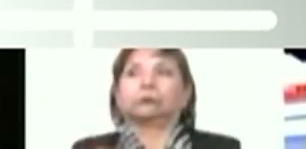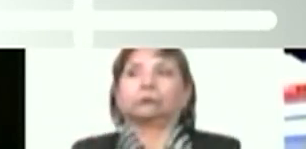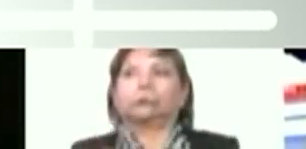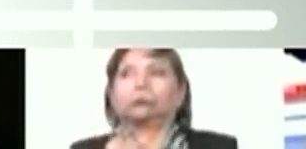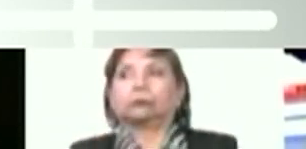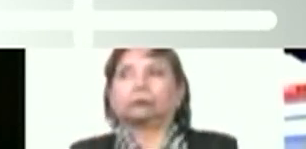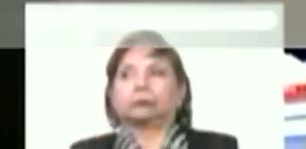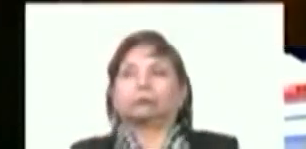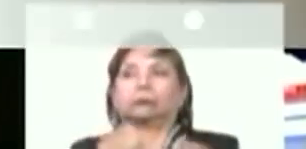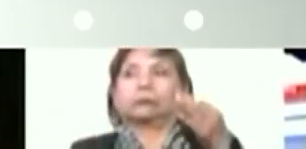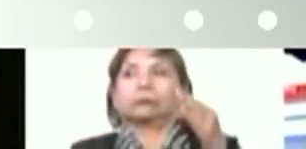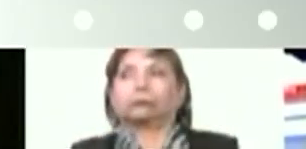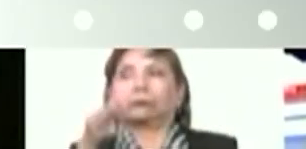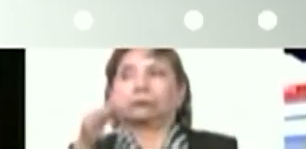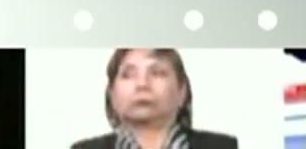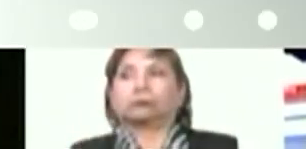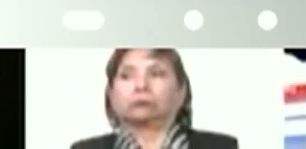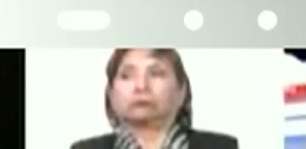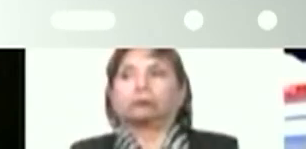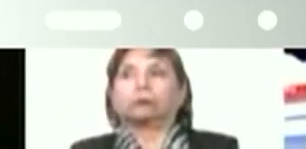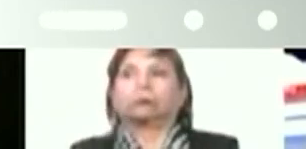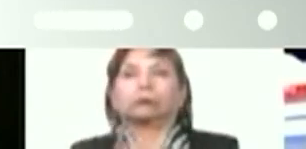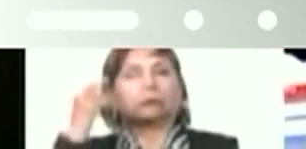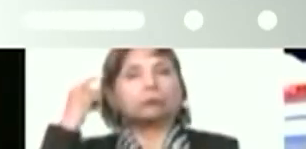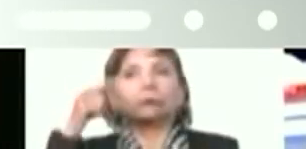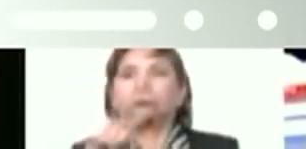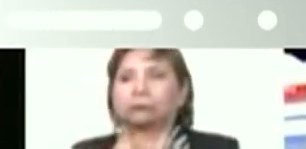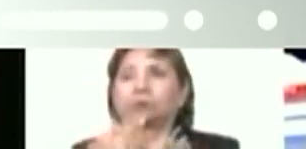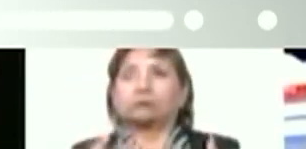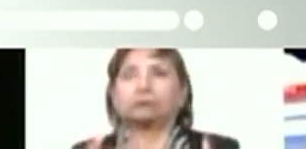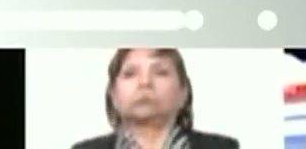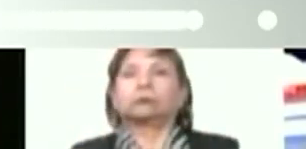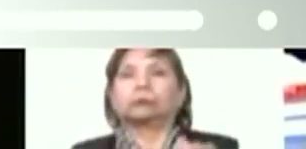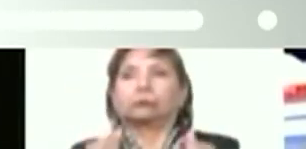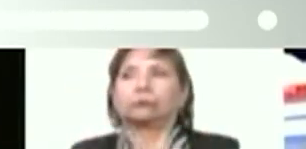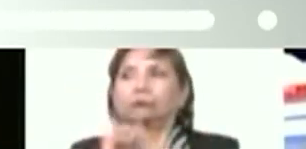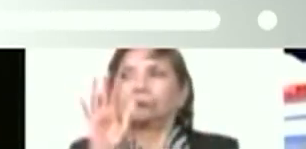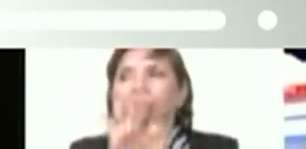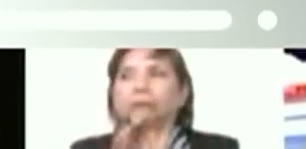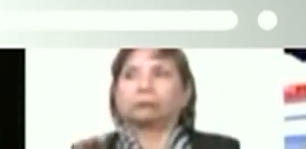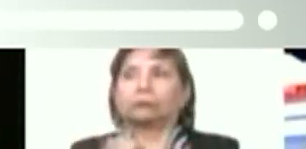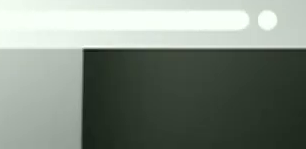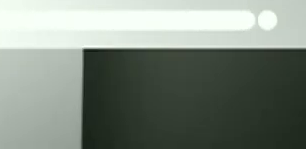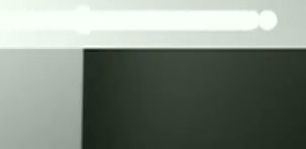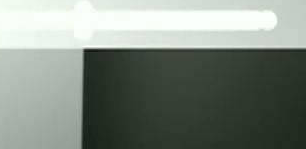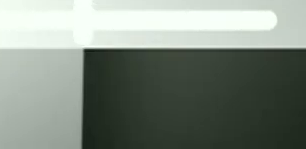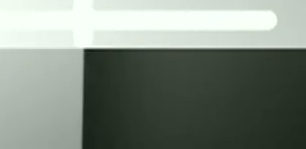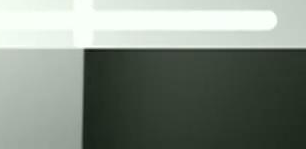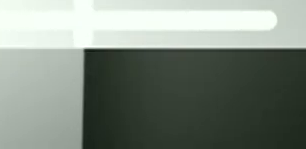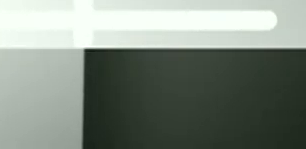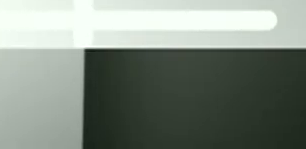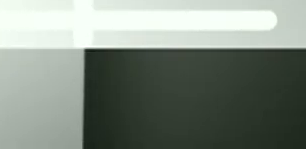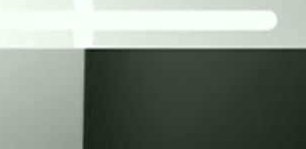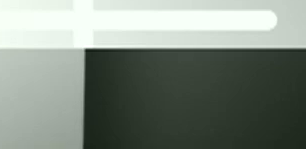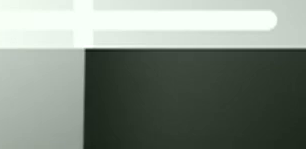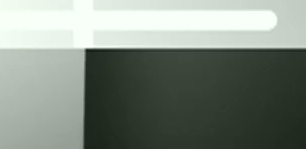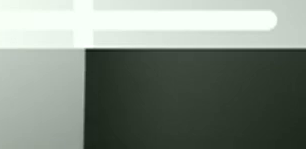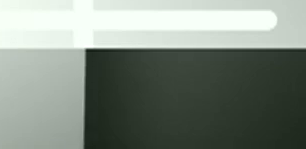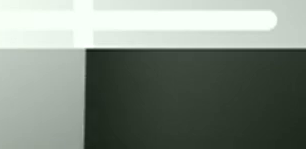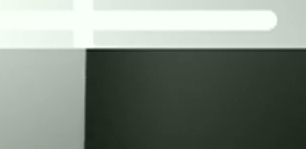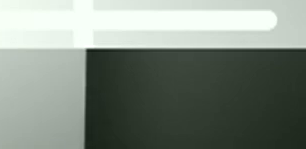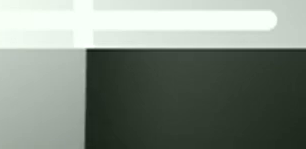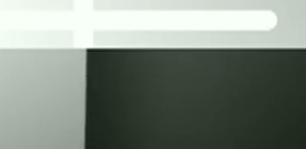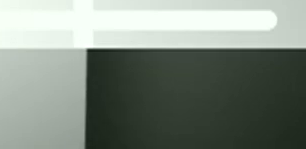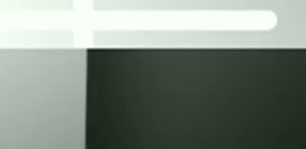de la Junta Nacional de Justicia con la finalidad de que puedan ejercer su derecho de defensa. Esta decisión se tomó tras